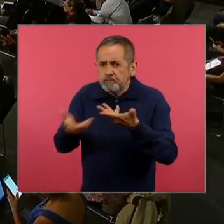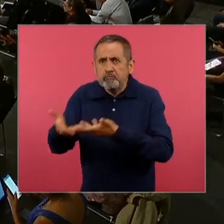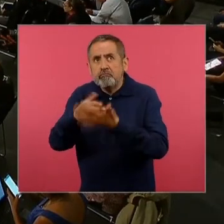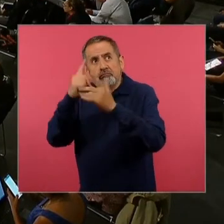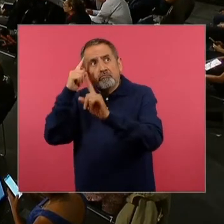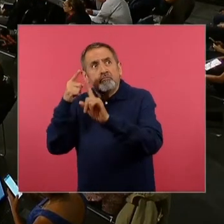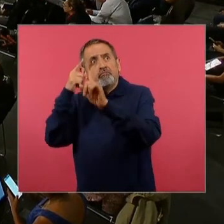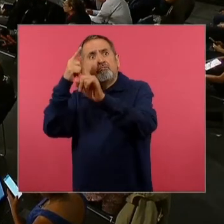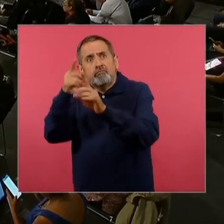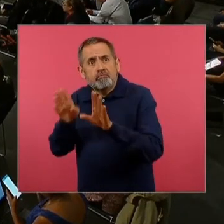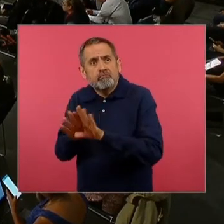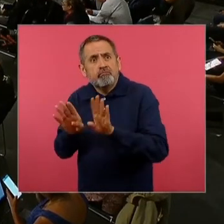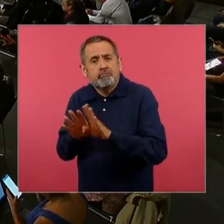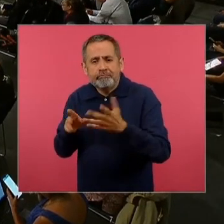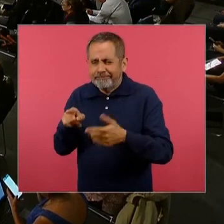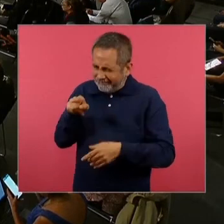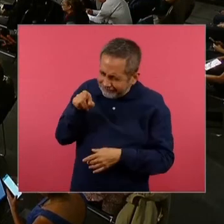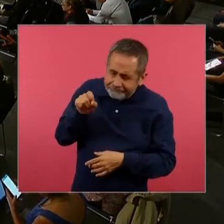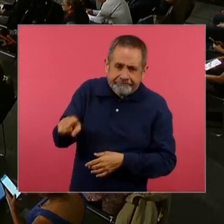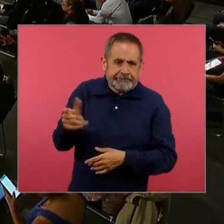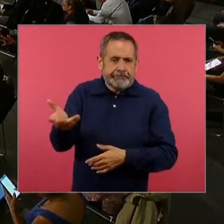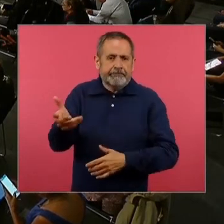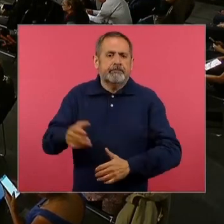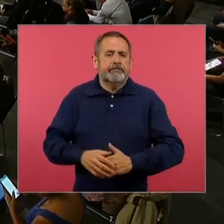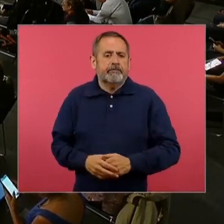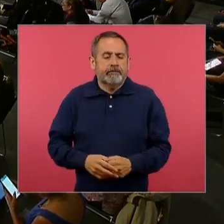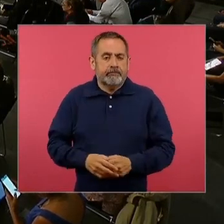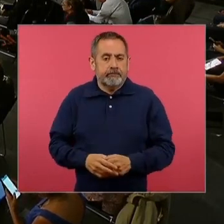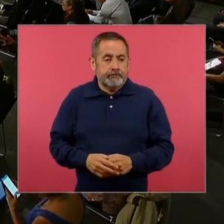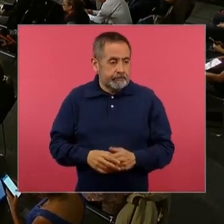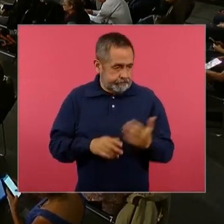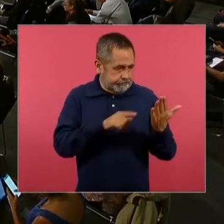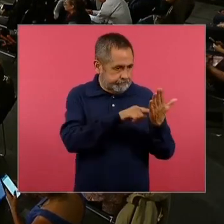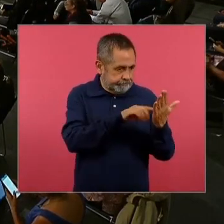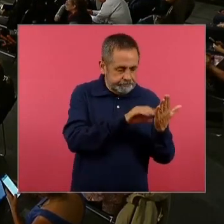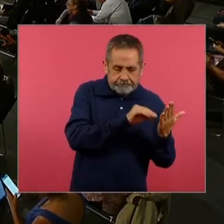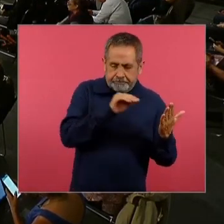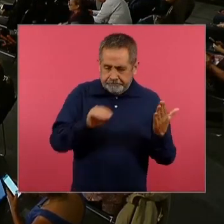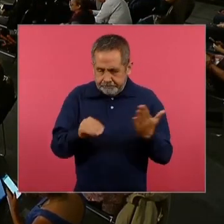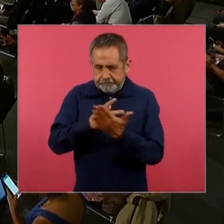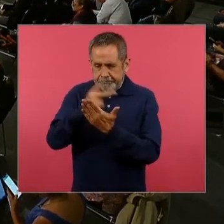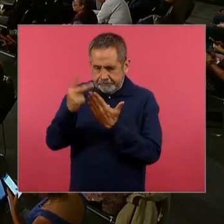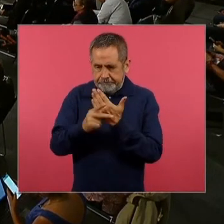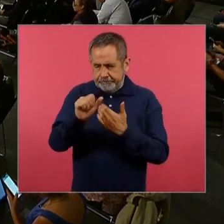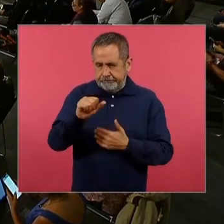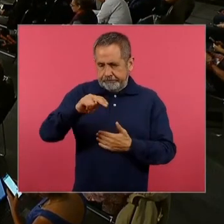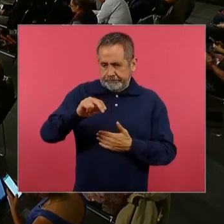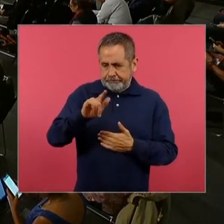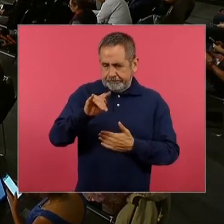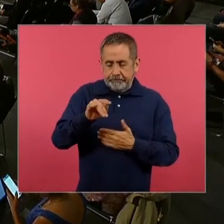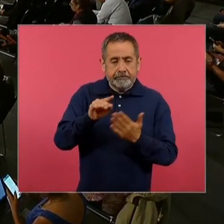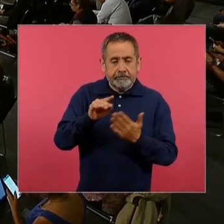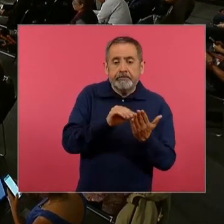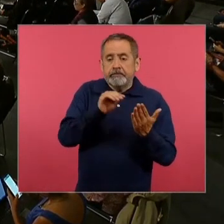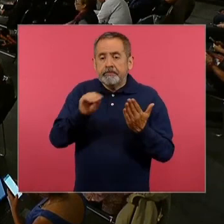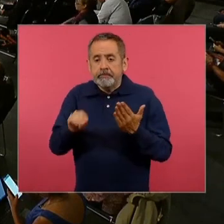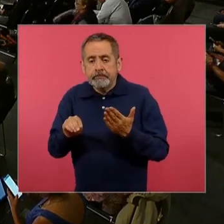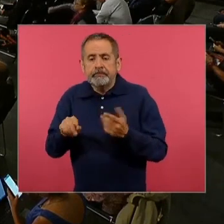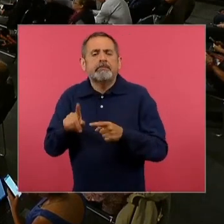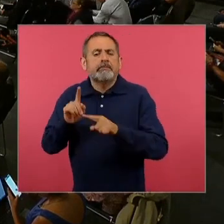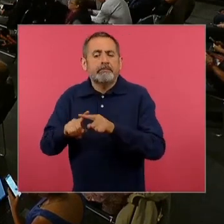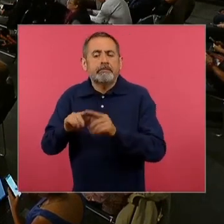dónde vamos. Se construyen los programas analíticos y llegamos a los libros de texto